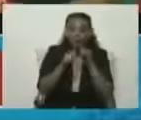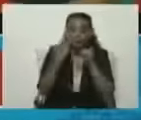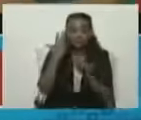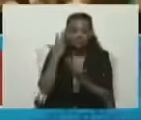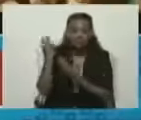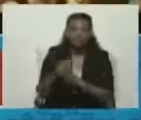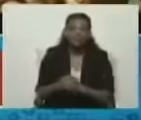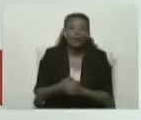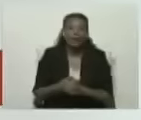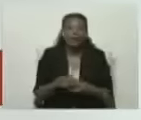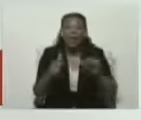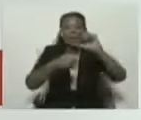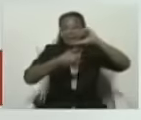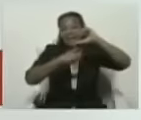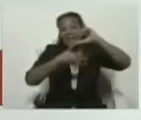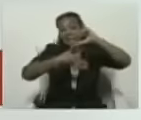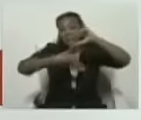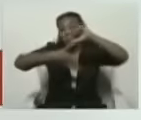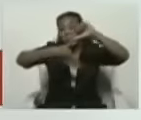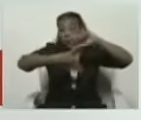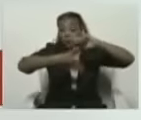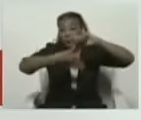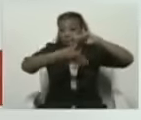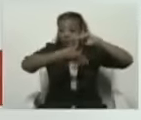Gracias. Por Telesur, Leonel Retamal.